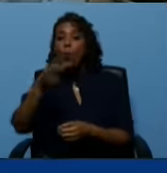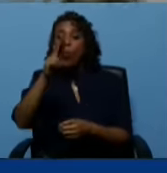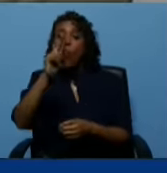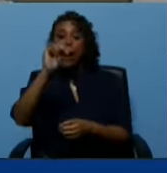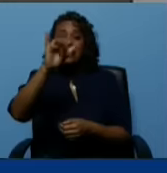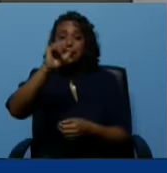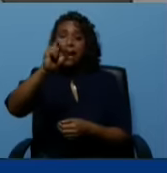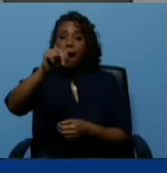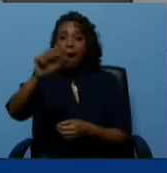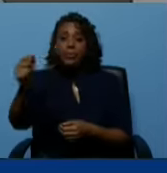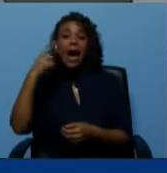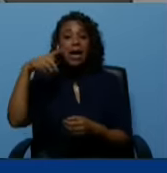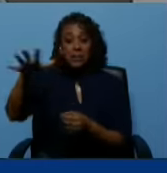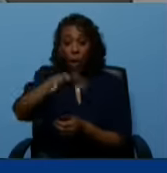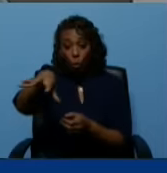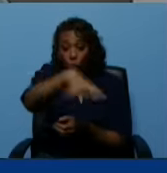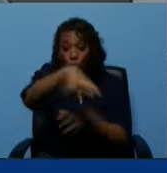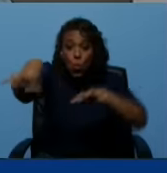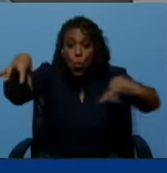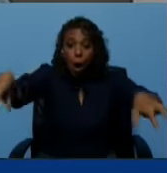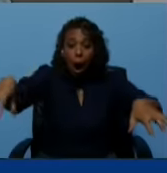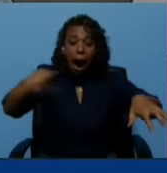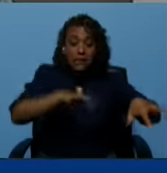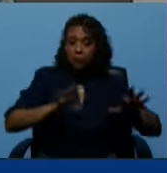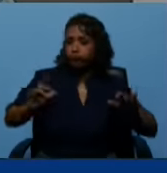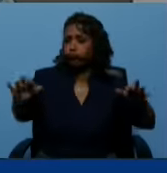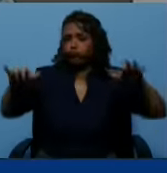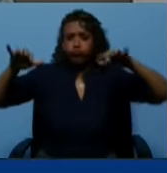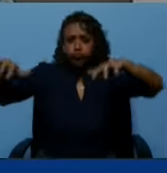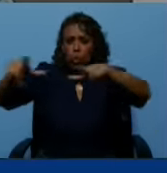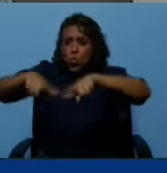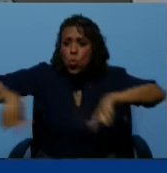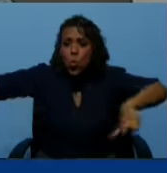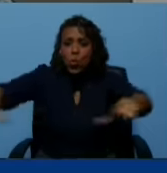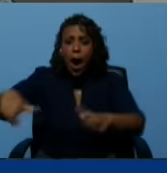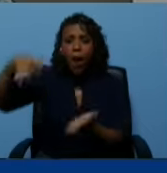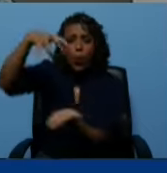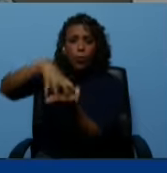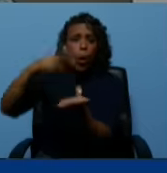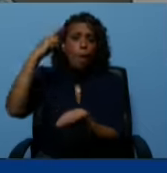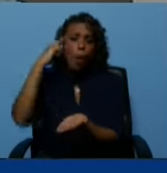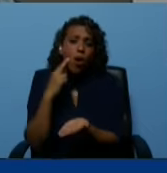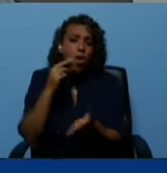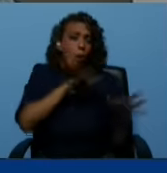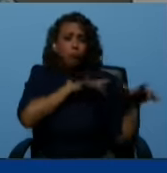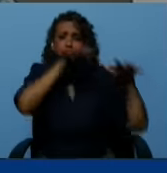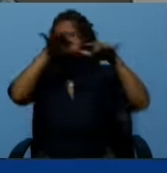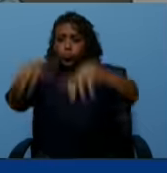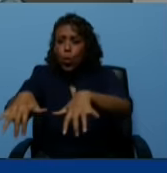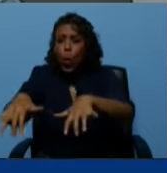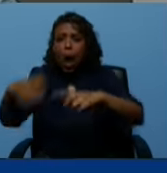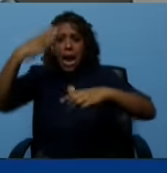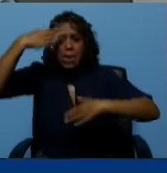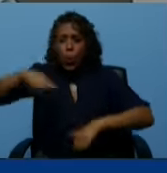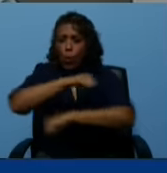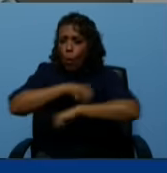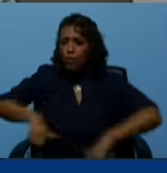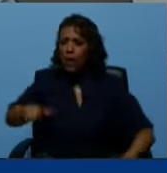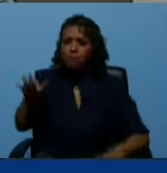personalmente junto al equipo cívico-militar policial, al alto mando político-militar de la